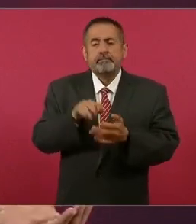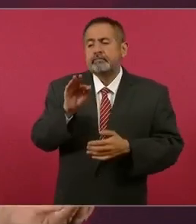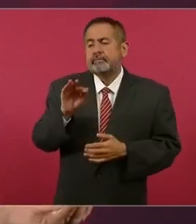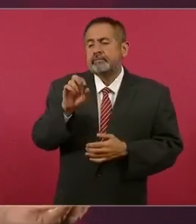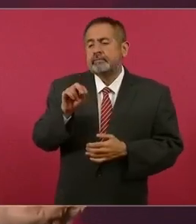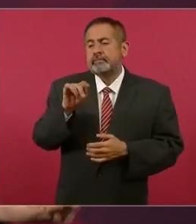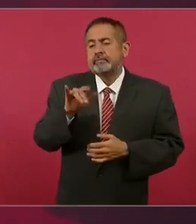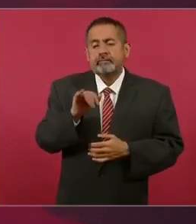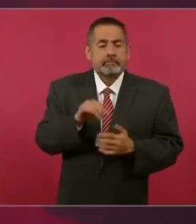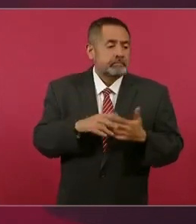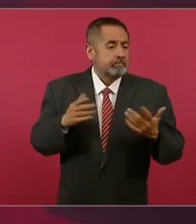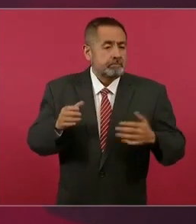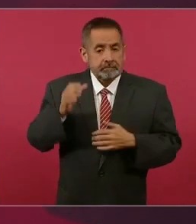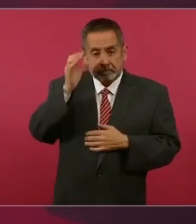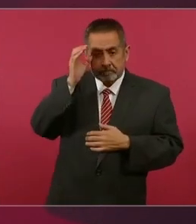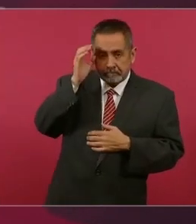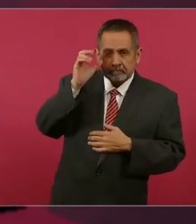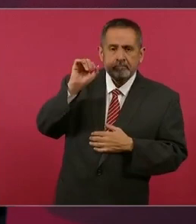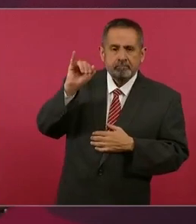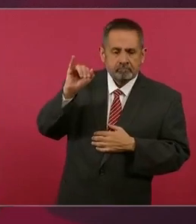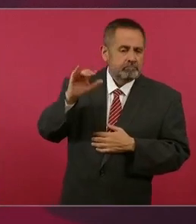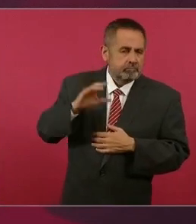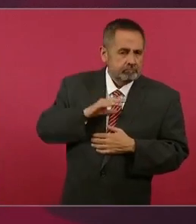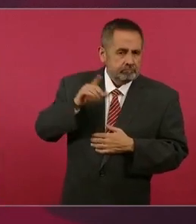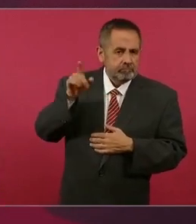que China sí es